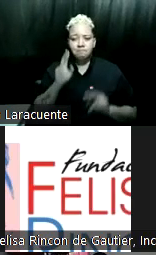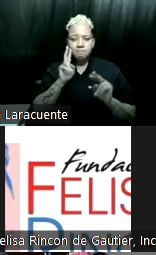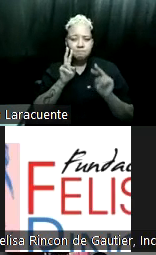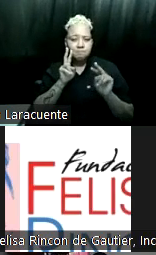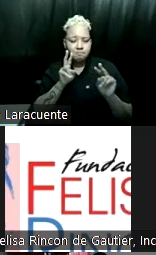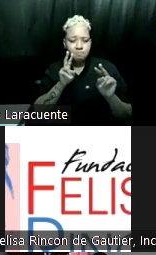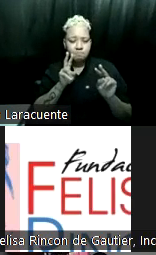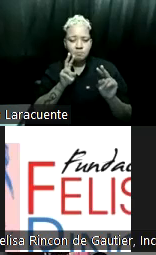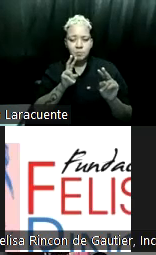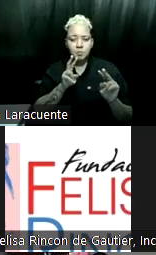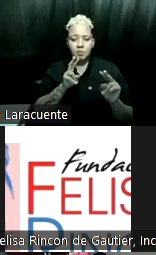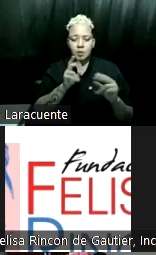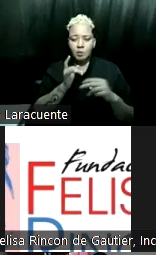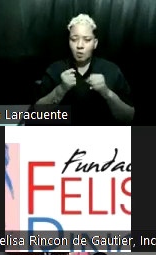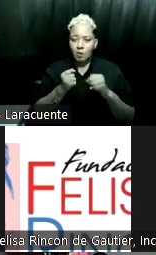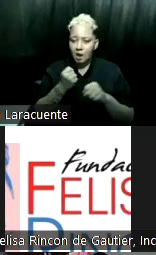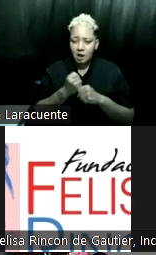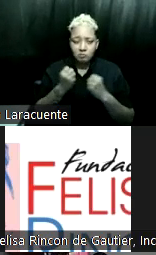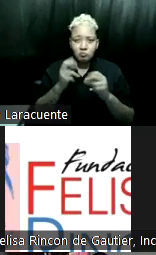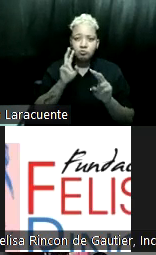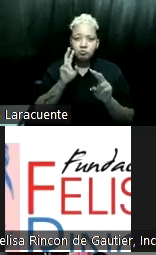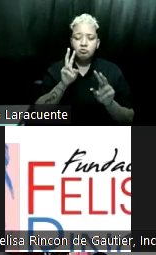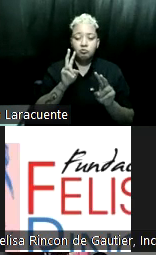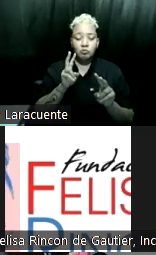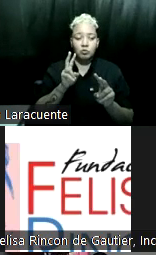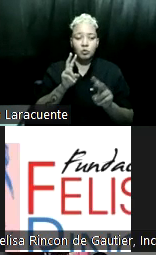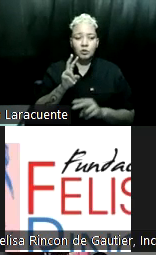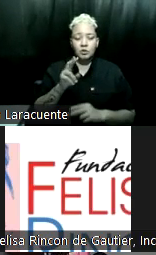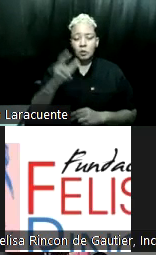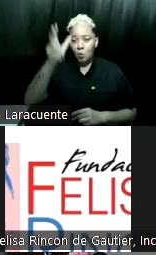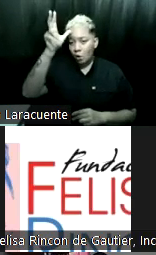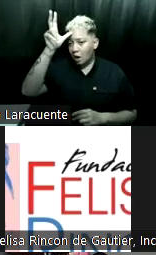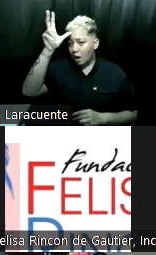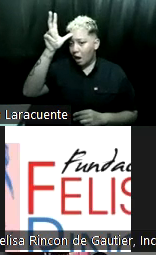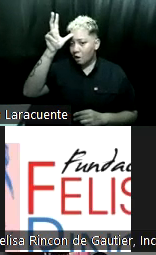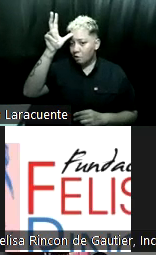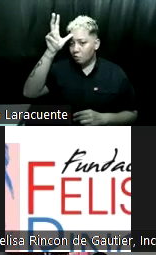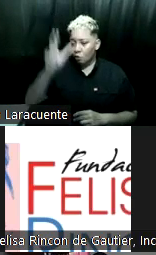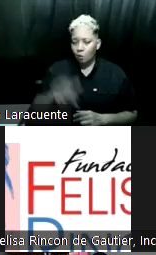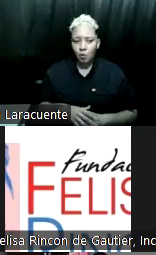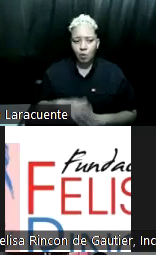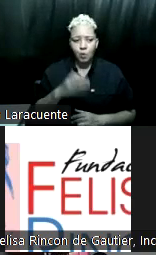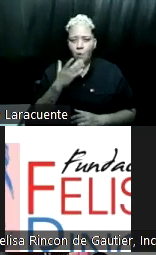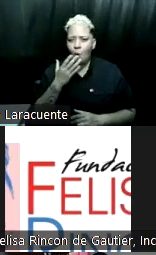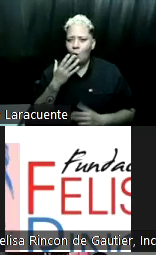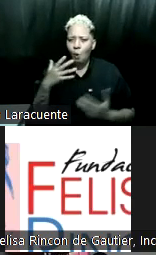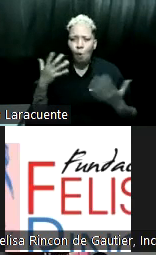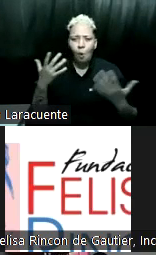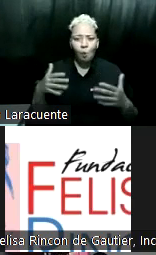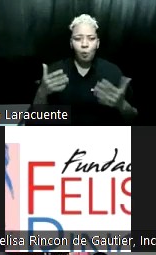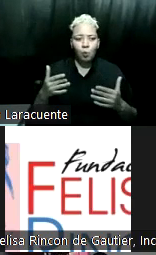observando por muchos años ese afiche de un gallo bien colorido, un